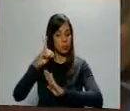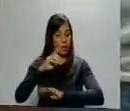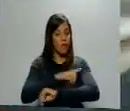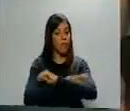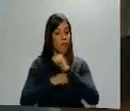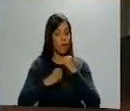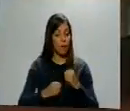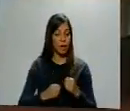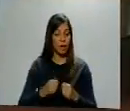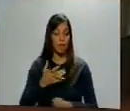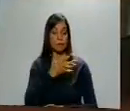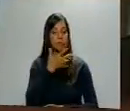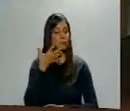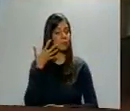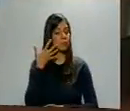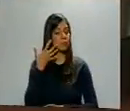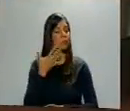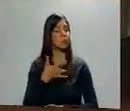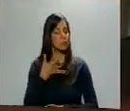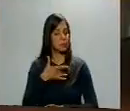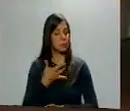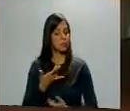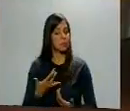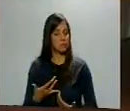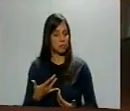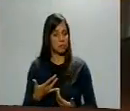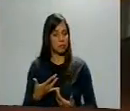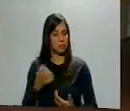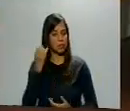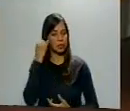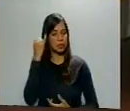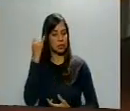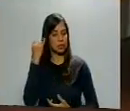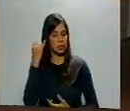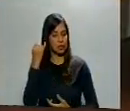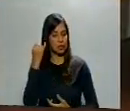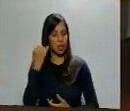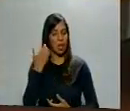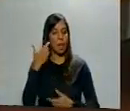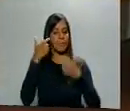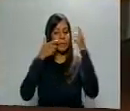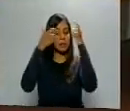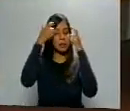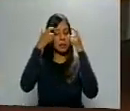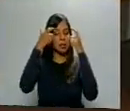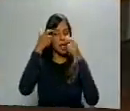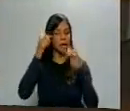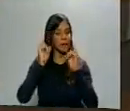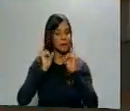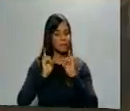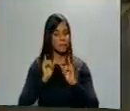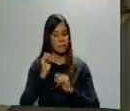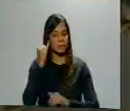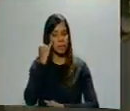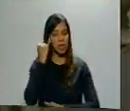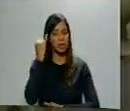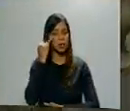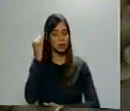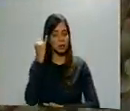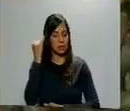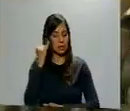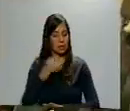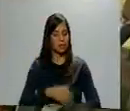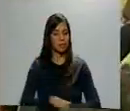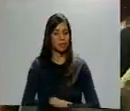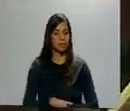estamos muy orgullosos, que es legado directo del comandante eterno y supremo de la Revolución Bolivariana, Hugo Rafael